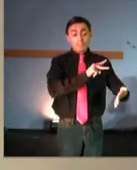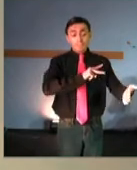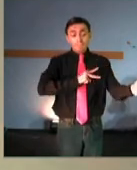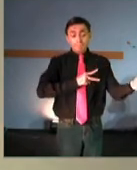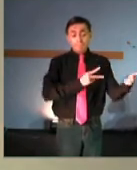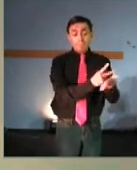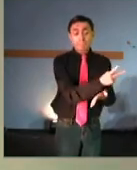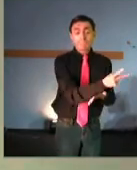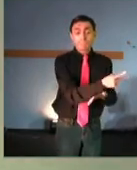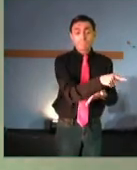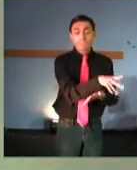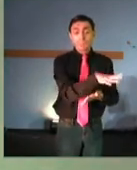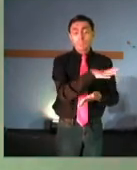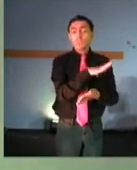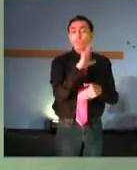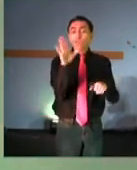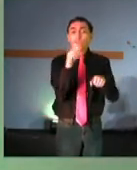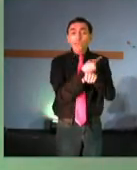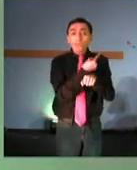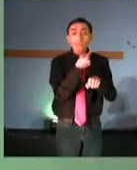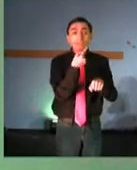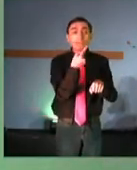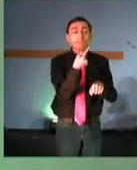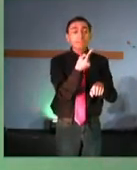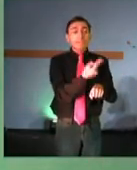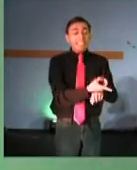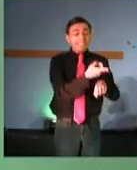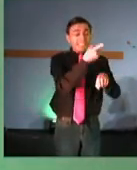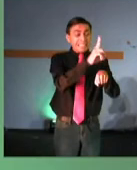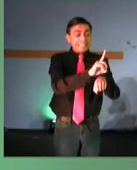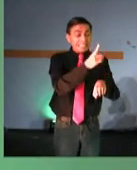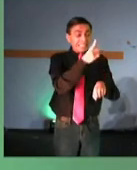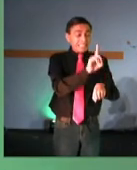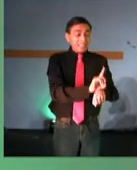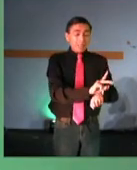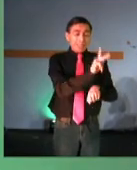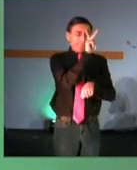en cada día de más atrocidades.